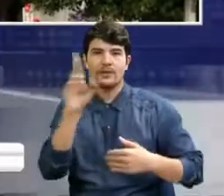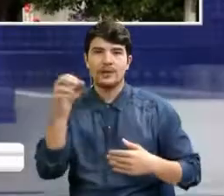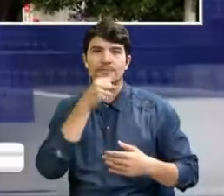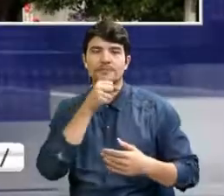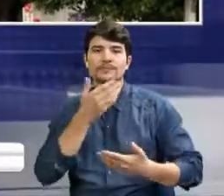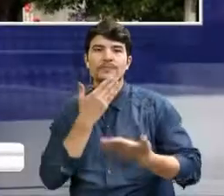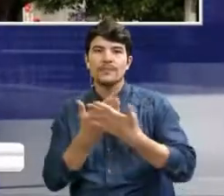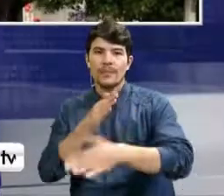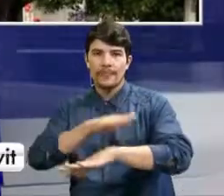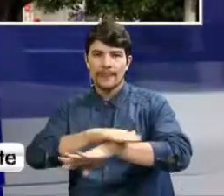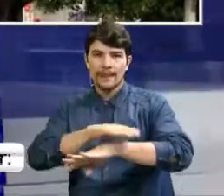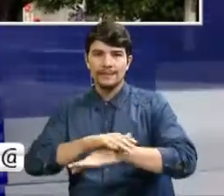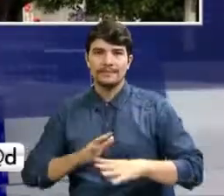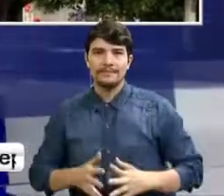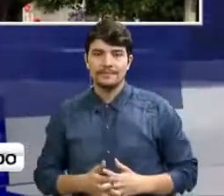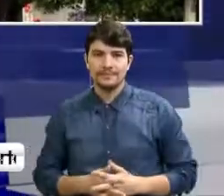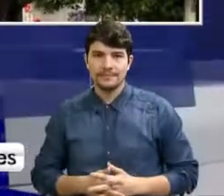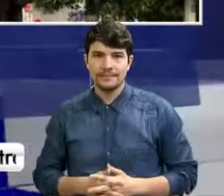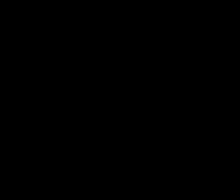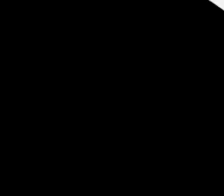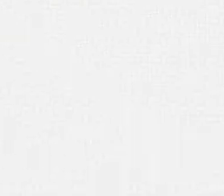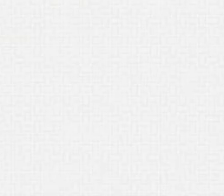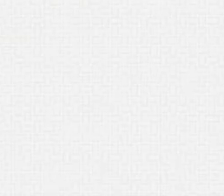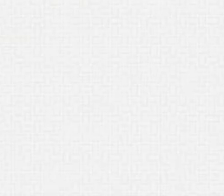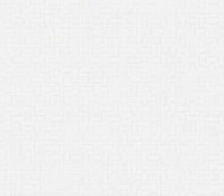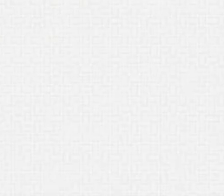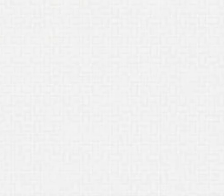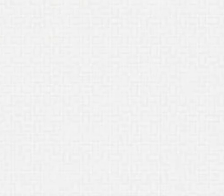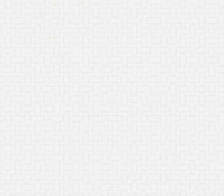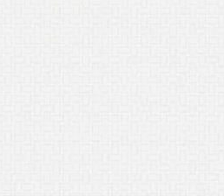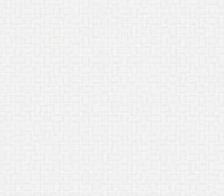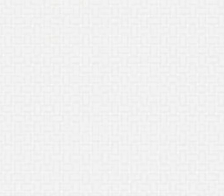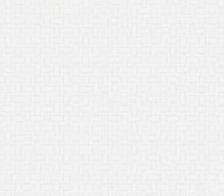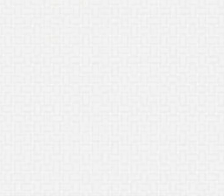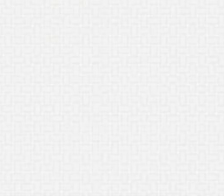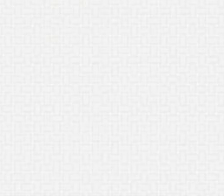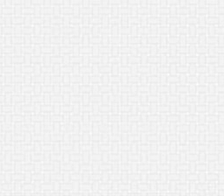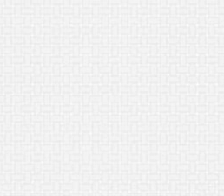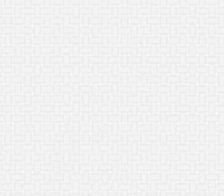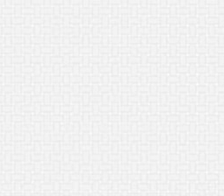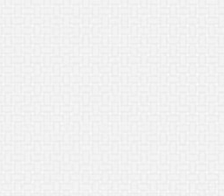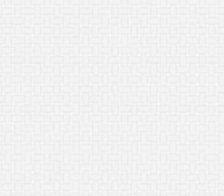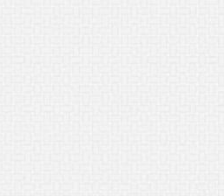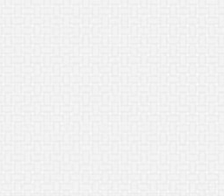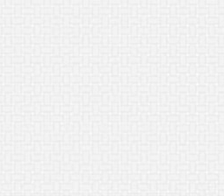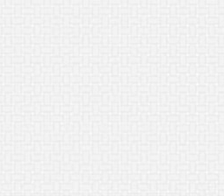Les informó Pilar Velázquez para Oriente Noticias. Canaltro.com